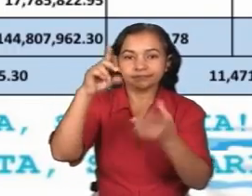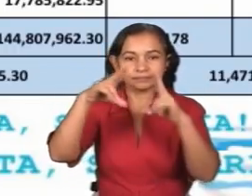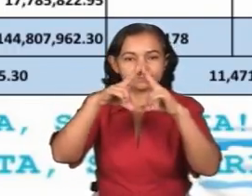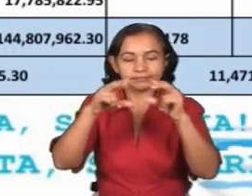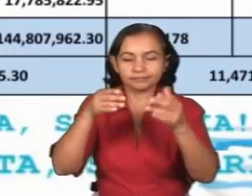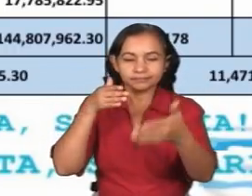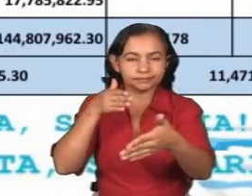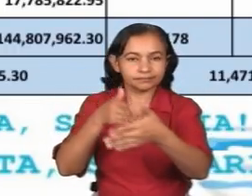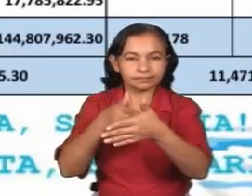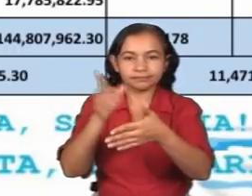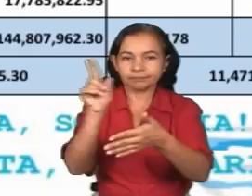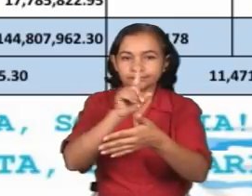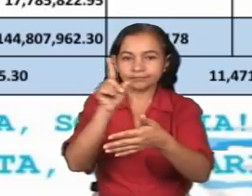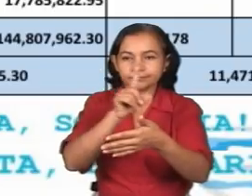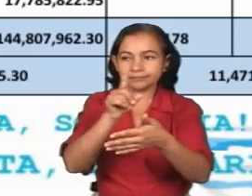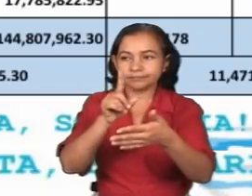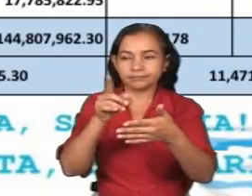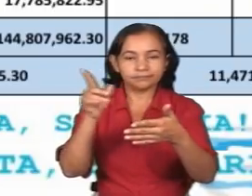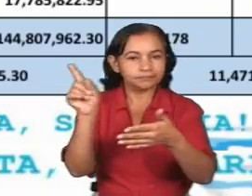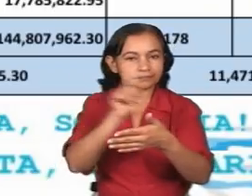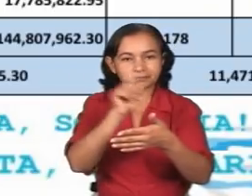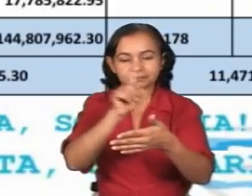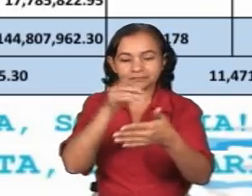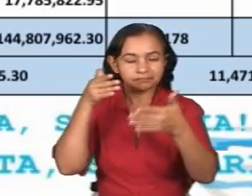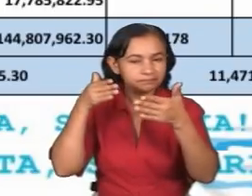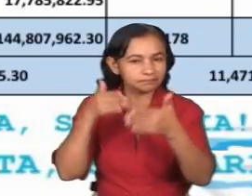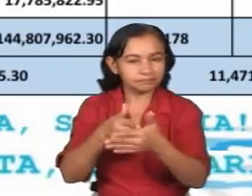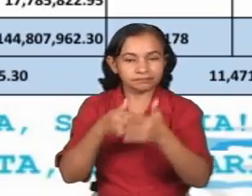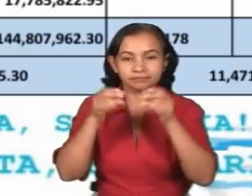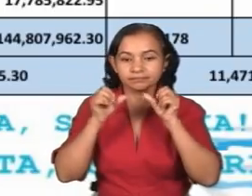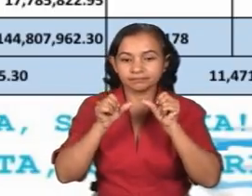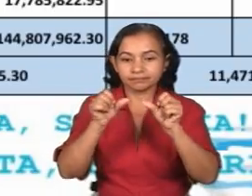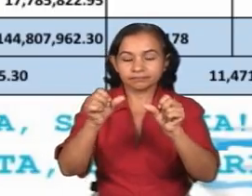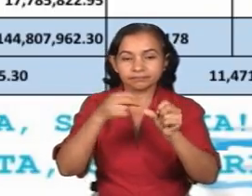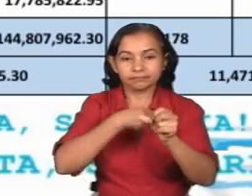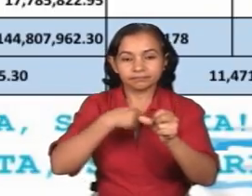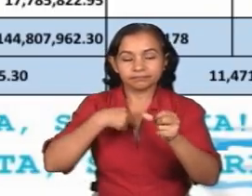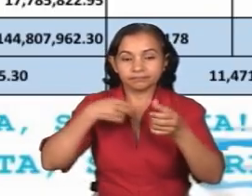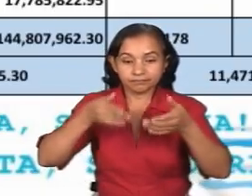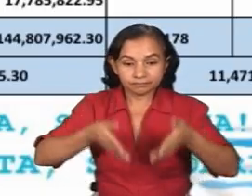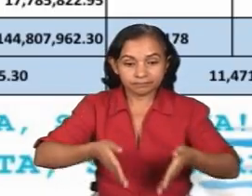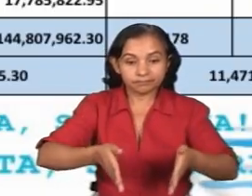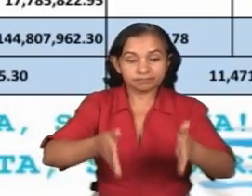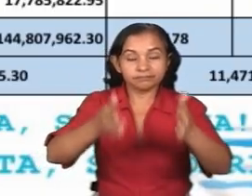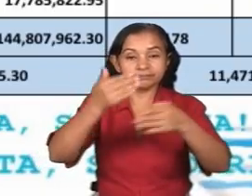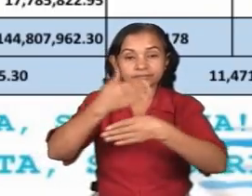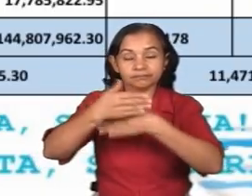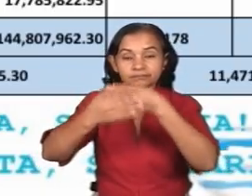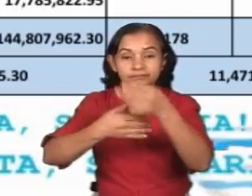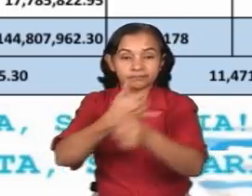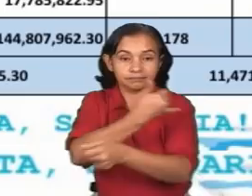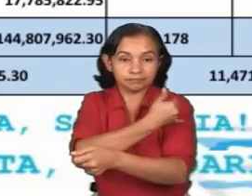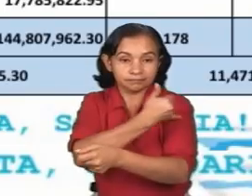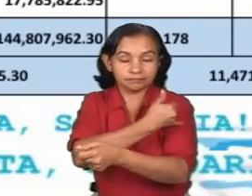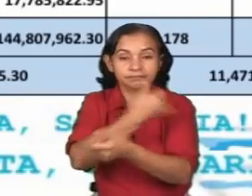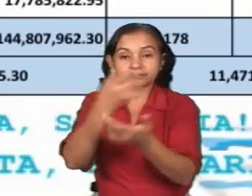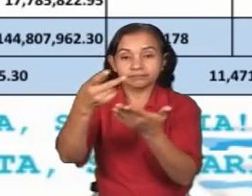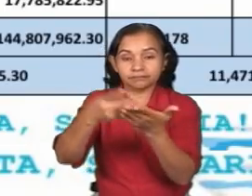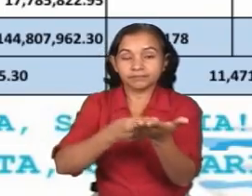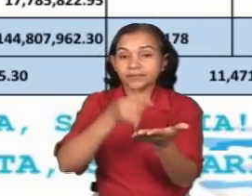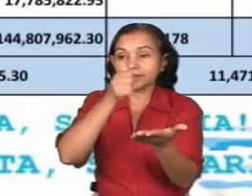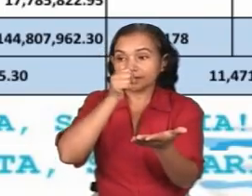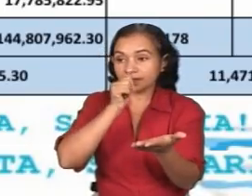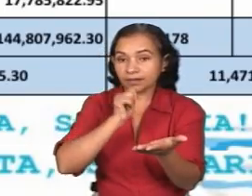detuvo. Ni se detendrá. Este país va a seguir construyendo sus carreteras, va a seguir construyendo sus hospitales, sus proyectos de agua,